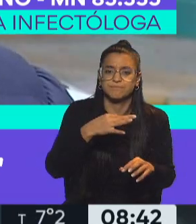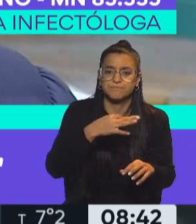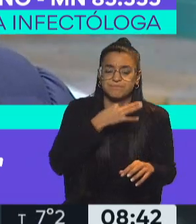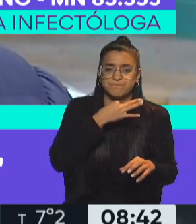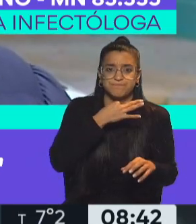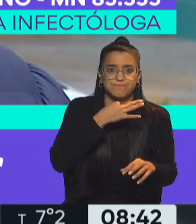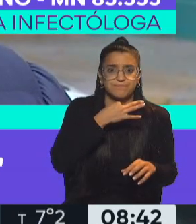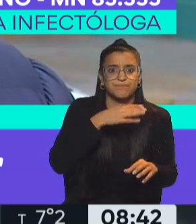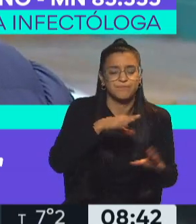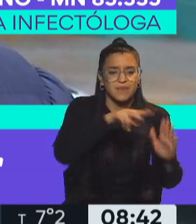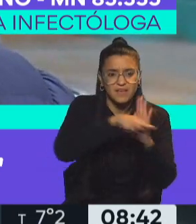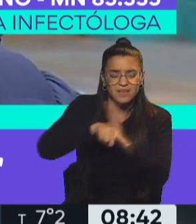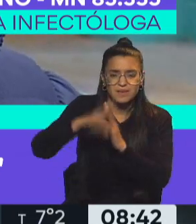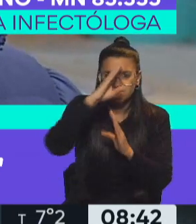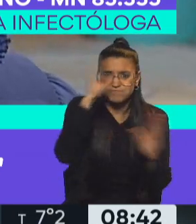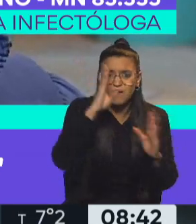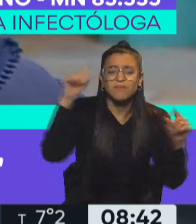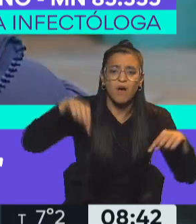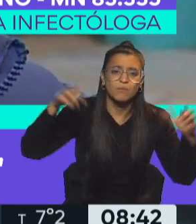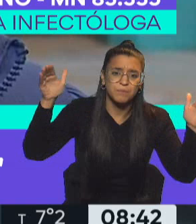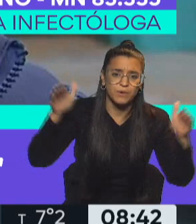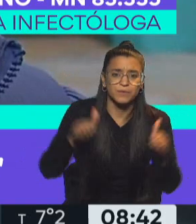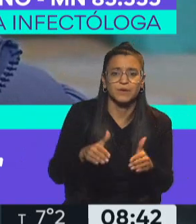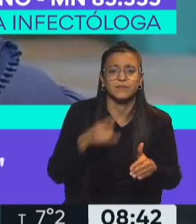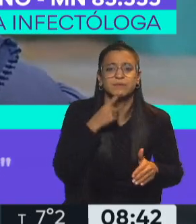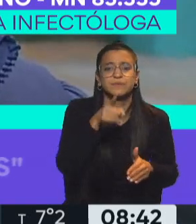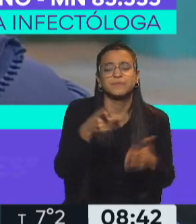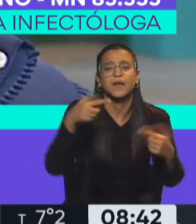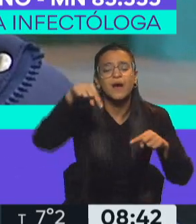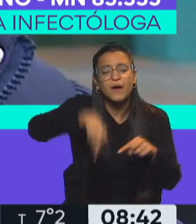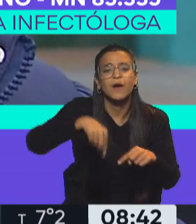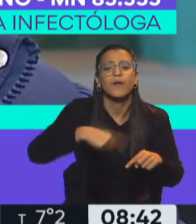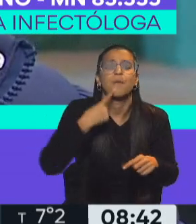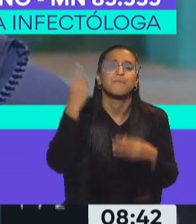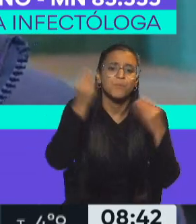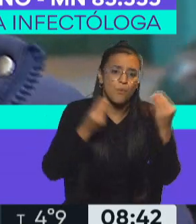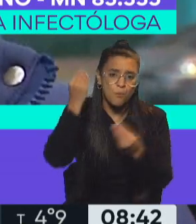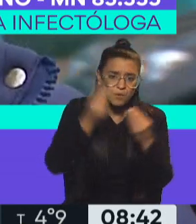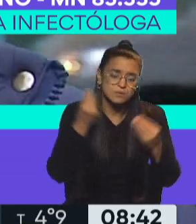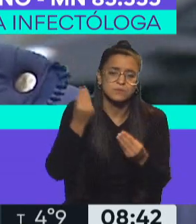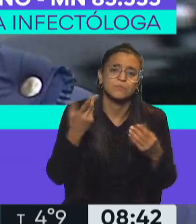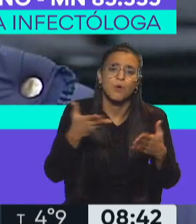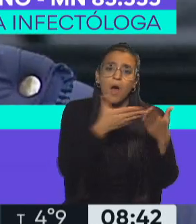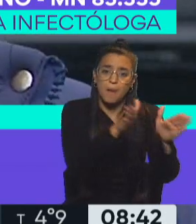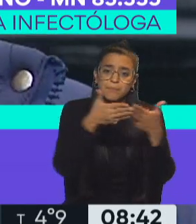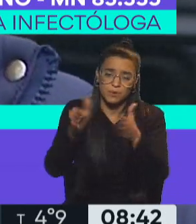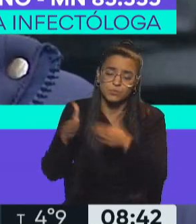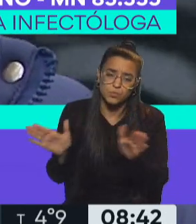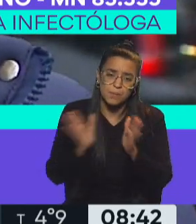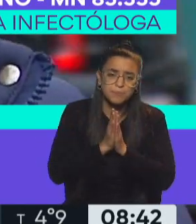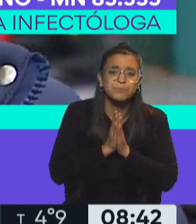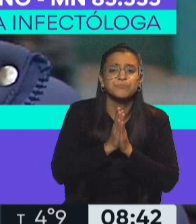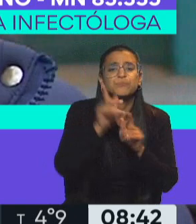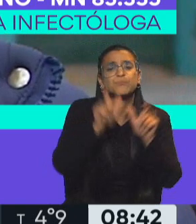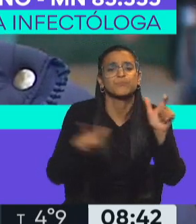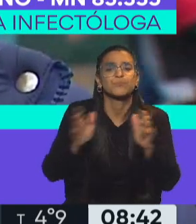que estábamos viviendo, pero lo estamos ahora también viviendo con mucha preocupación por estas aperturas. Así que la